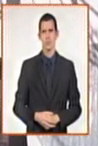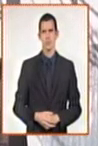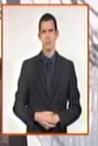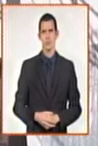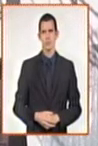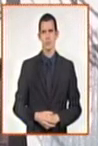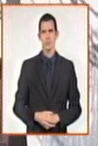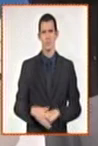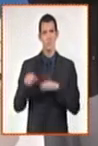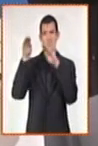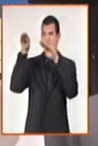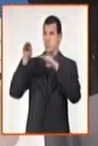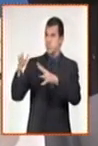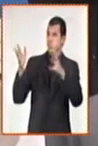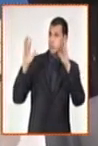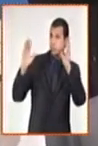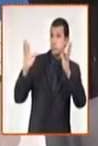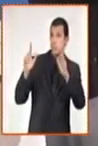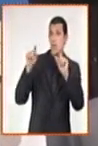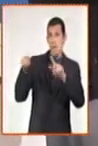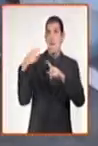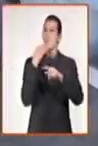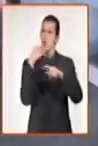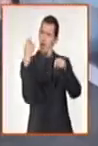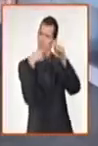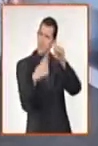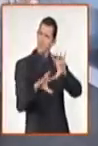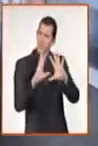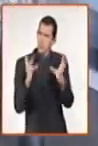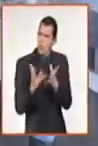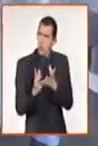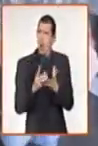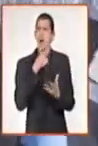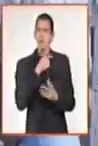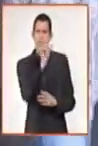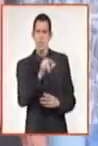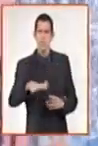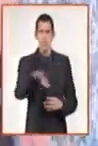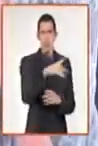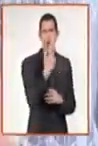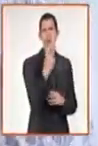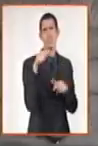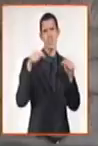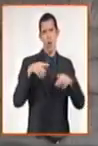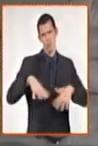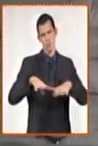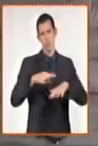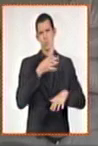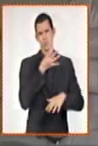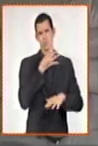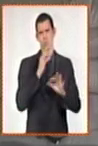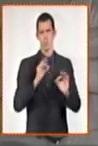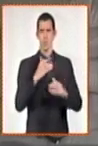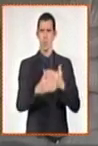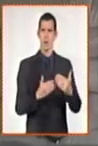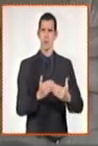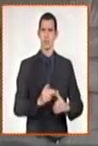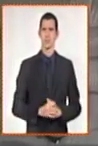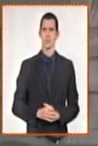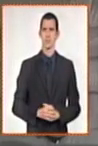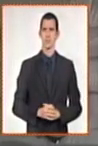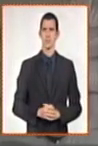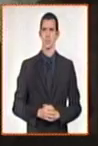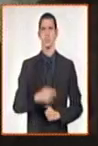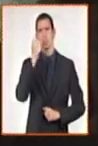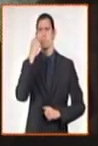alimentos y las afectaciones de la instalación. La presidenta del Consejo de Defensa Municipal de Guane, María